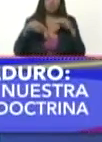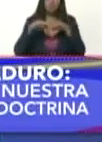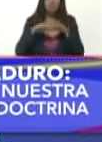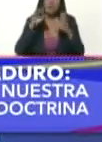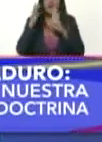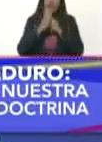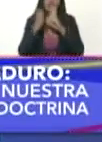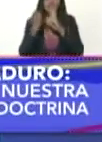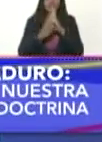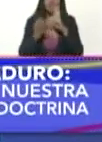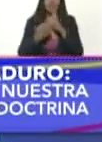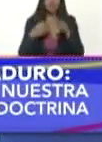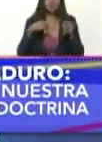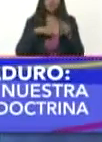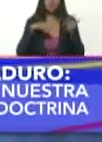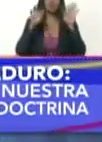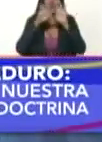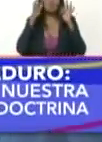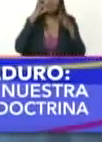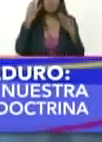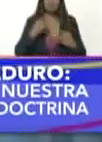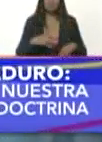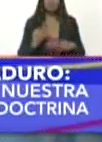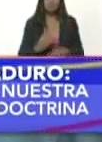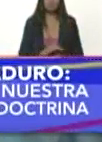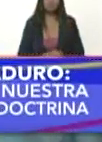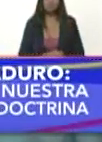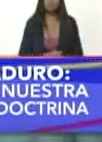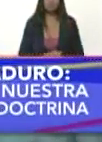estratégico, de esta nueva realidad.